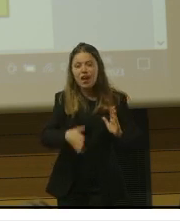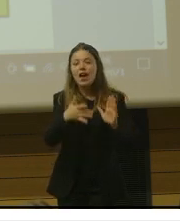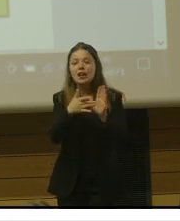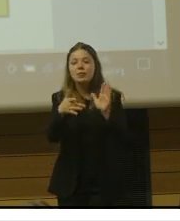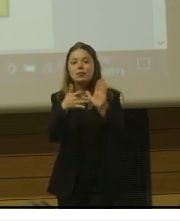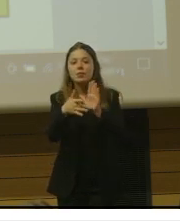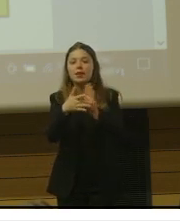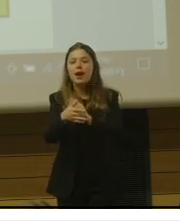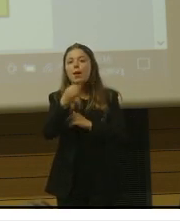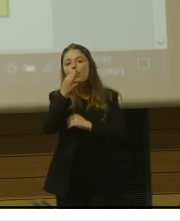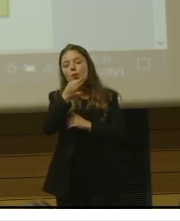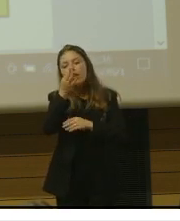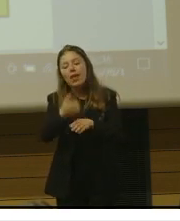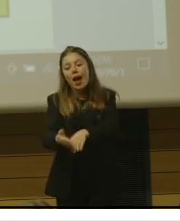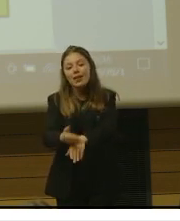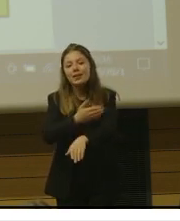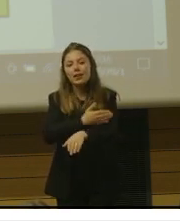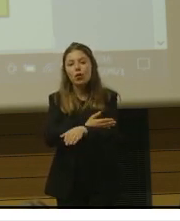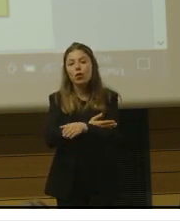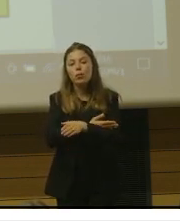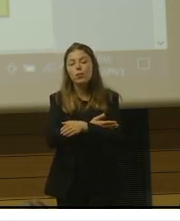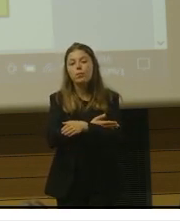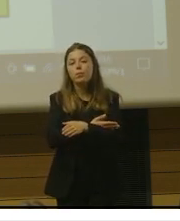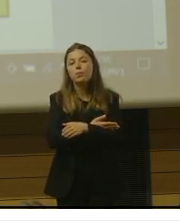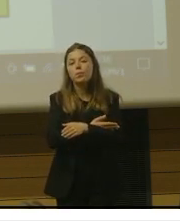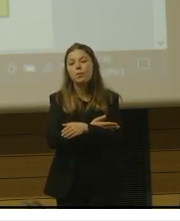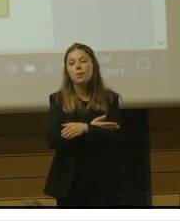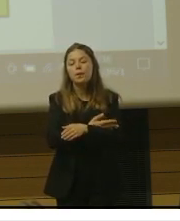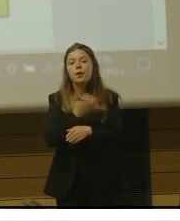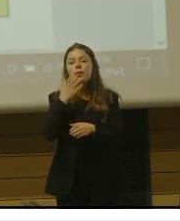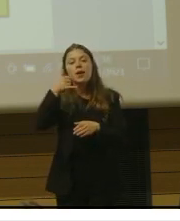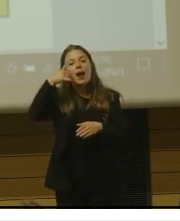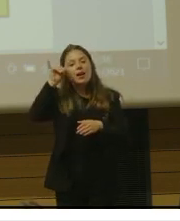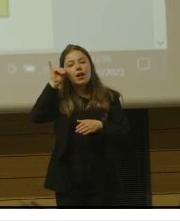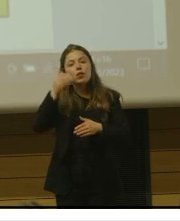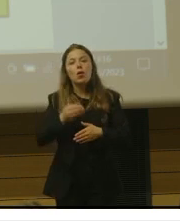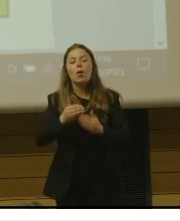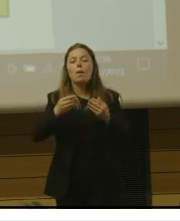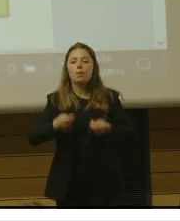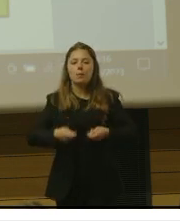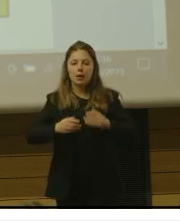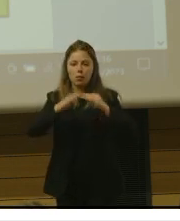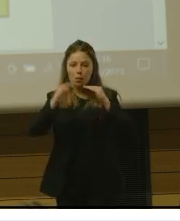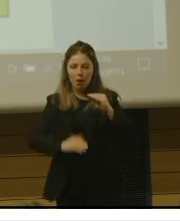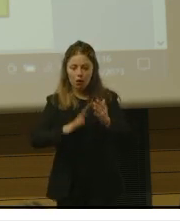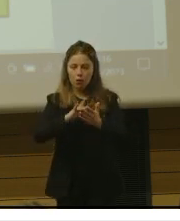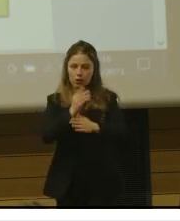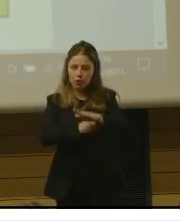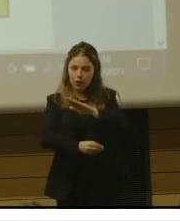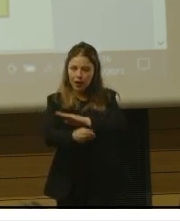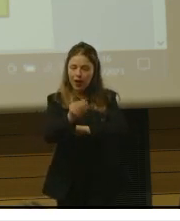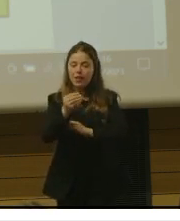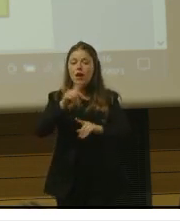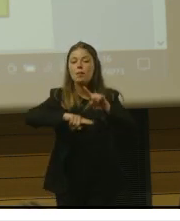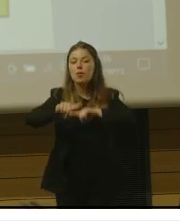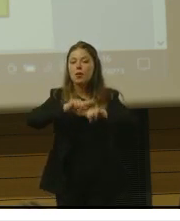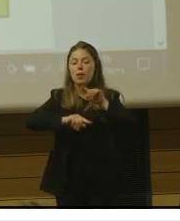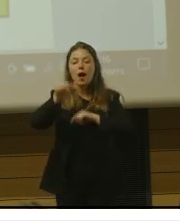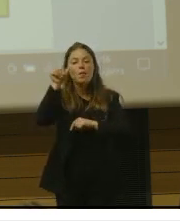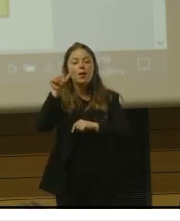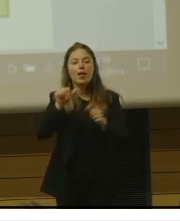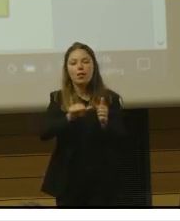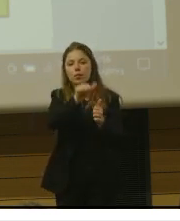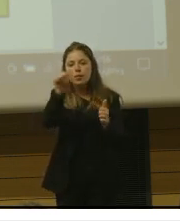la anterior ponencia, pues, por ejemplo, riesgo de bajo peso al nacer, pues problemas durante el embarazo, ¿no? Por ejemplo,